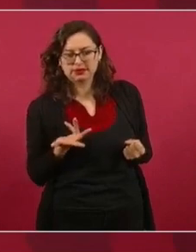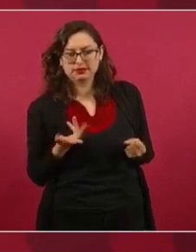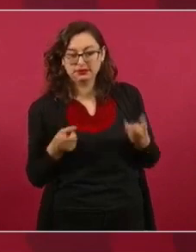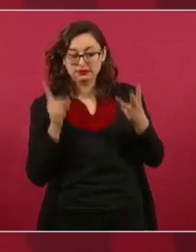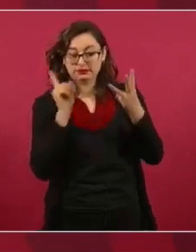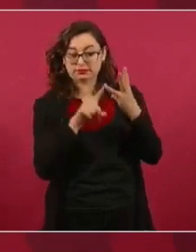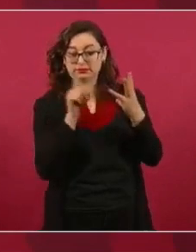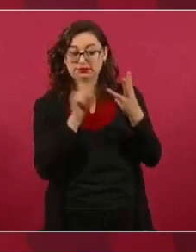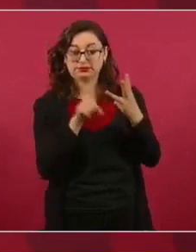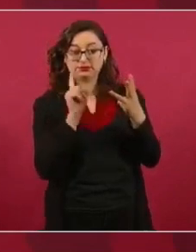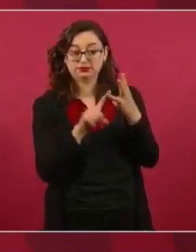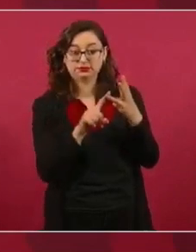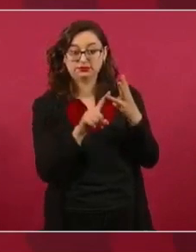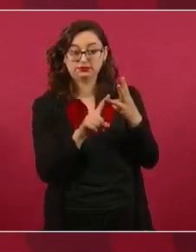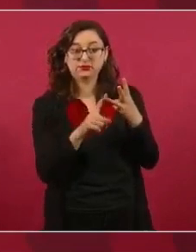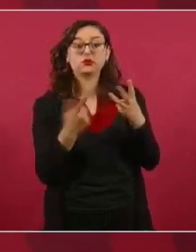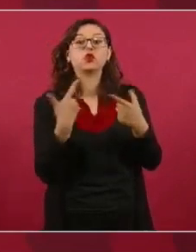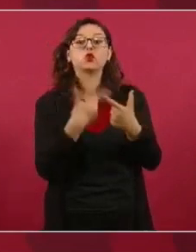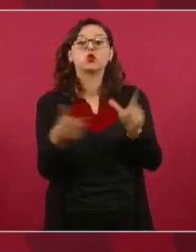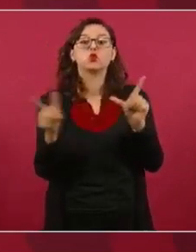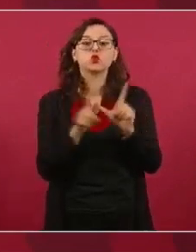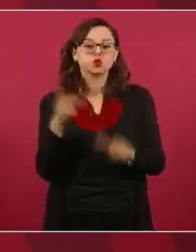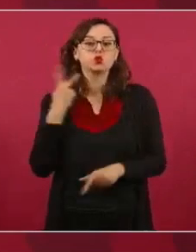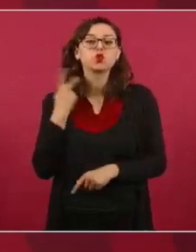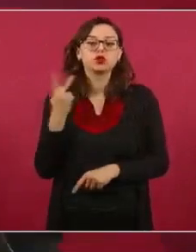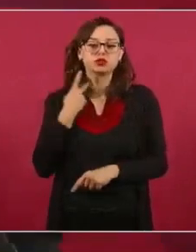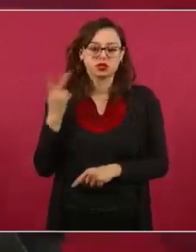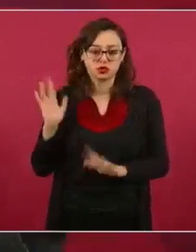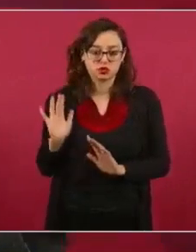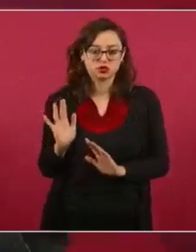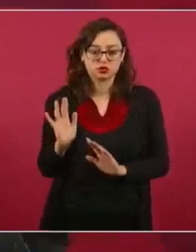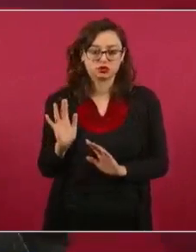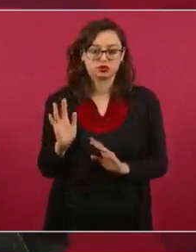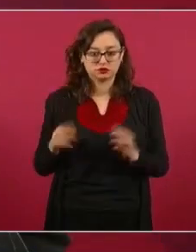Y tres, el partido.